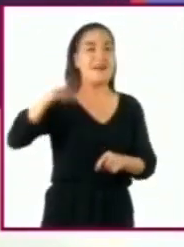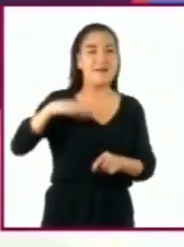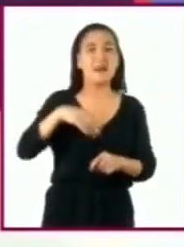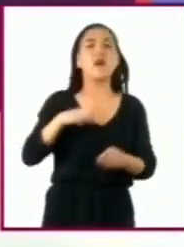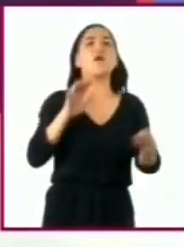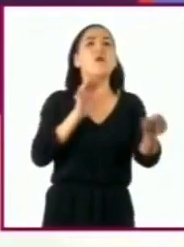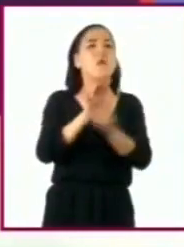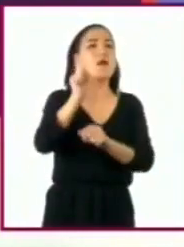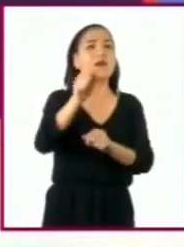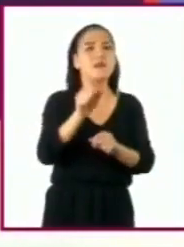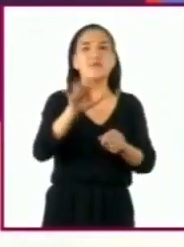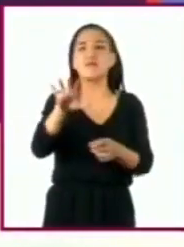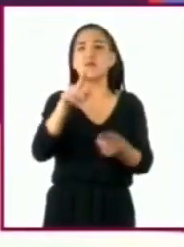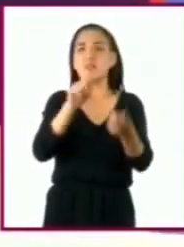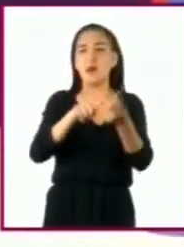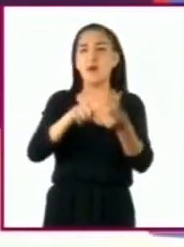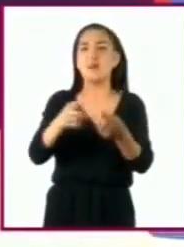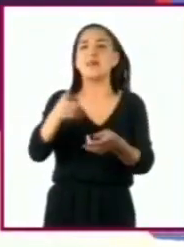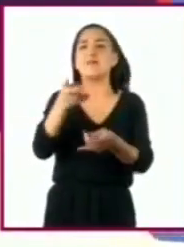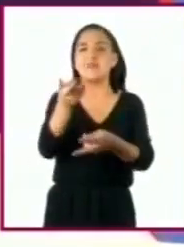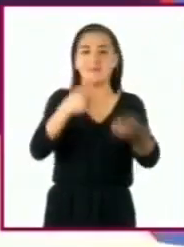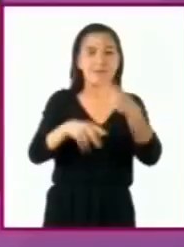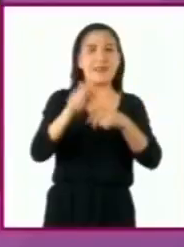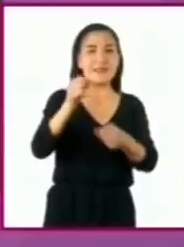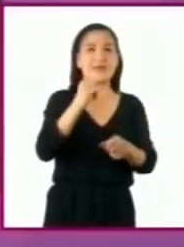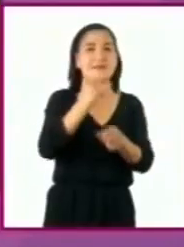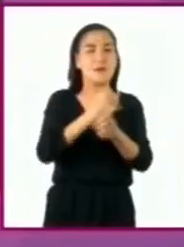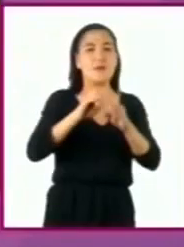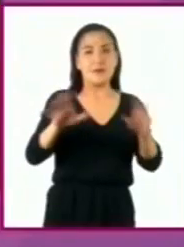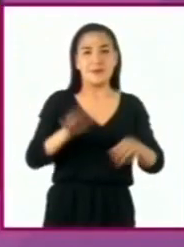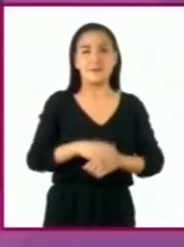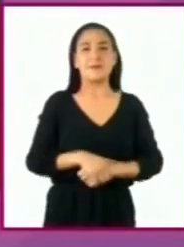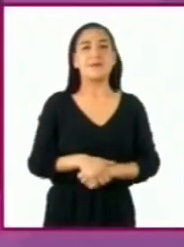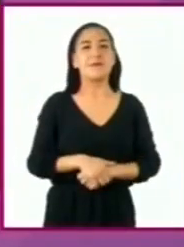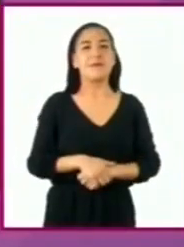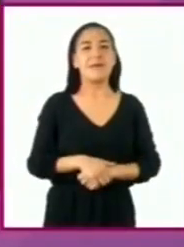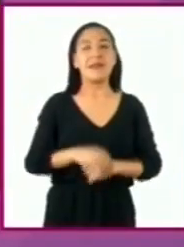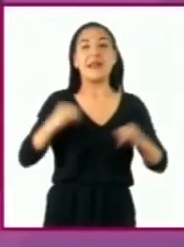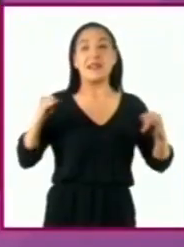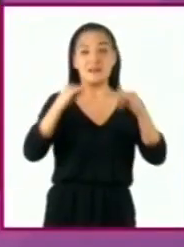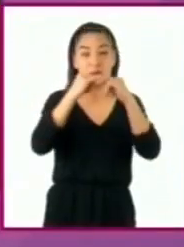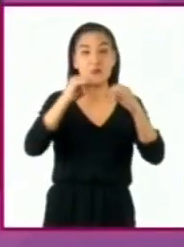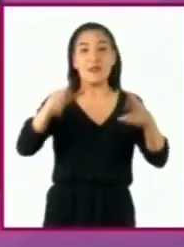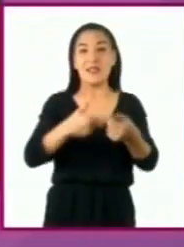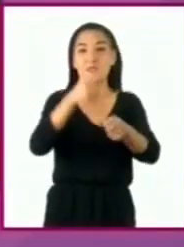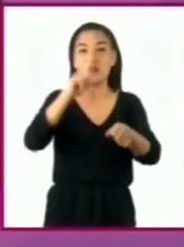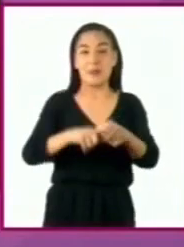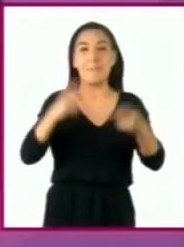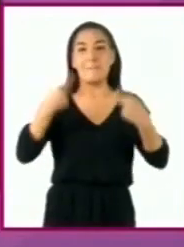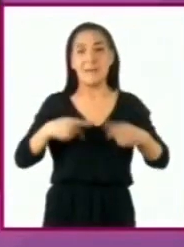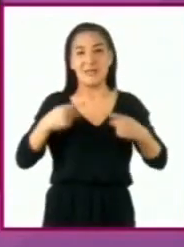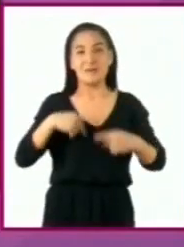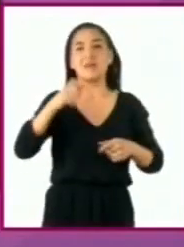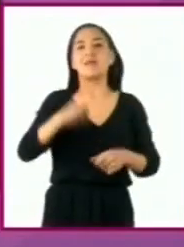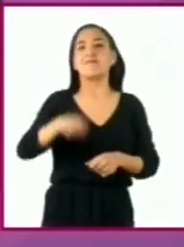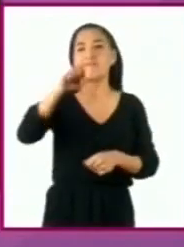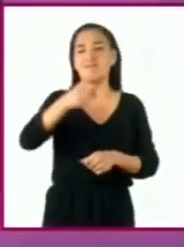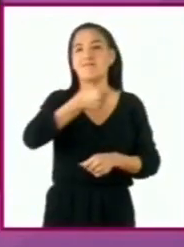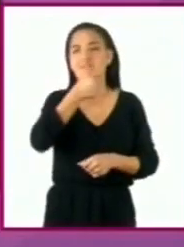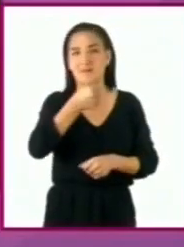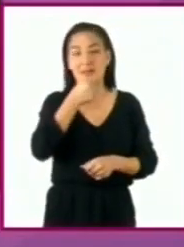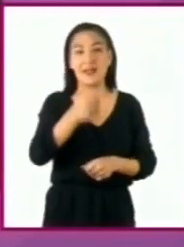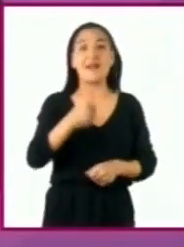fuente? Identifiquemos en dónde está. Instituto Nacional de las Personas Adultas Mayores. Fecha